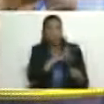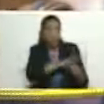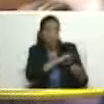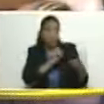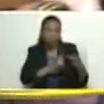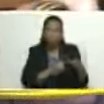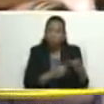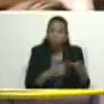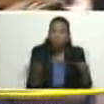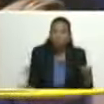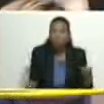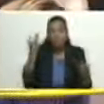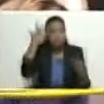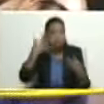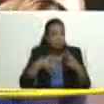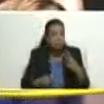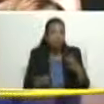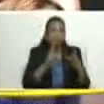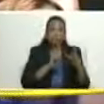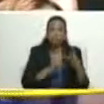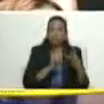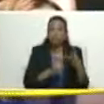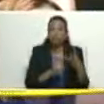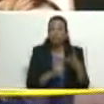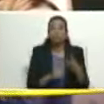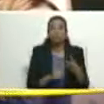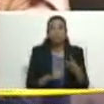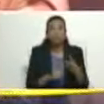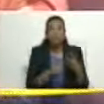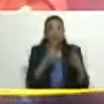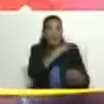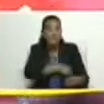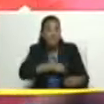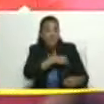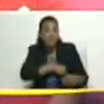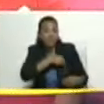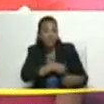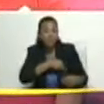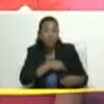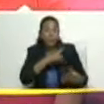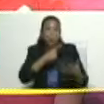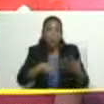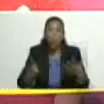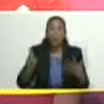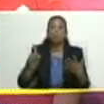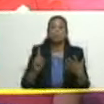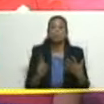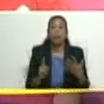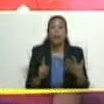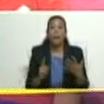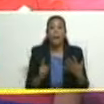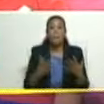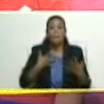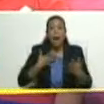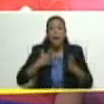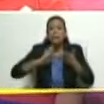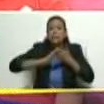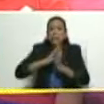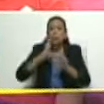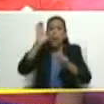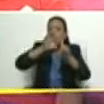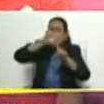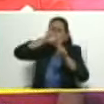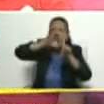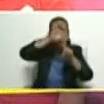social, integral. La gran misión para mitigar el cambio